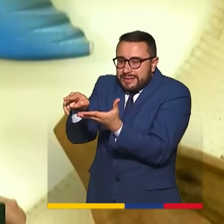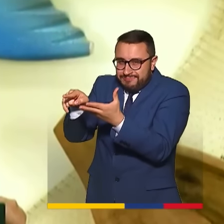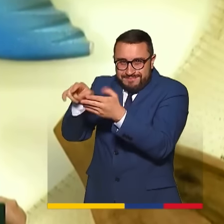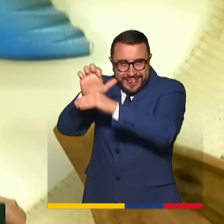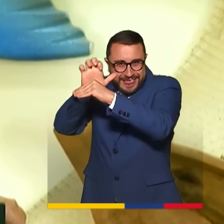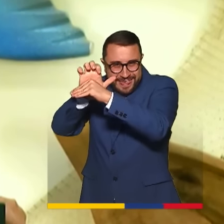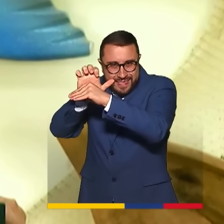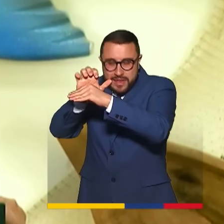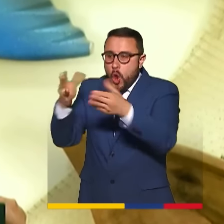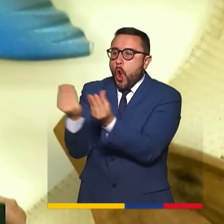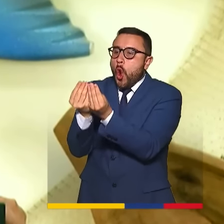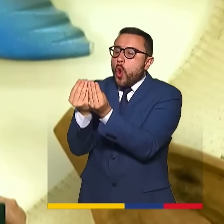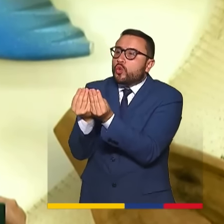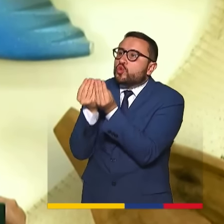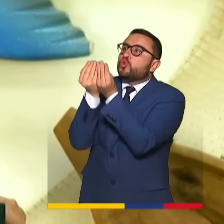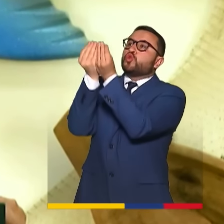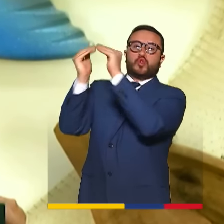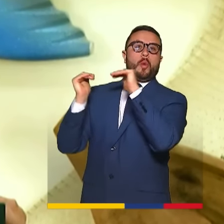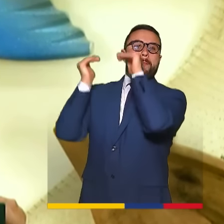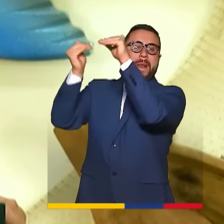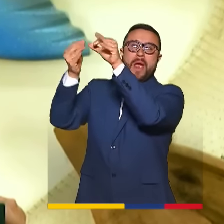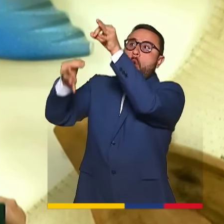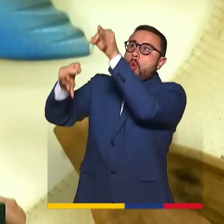Justicia, justicia